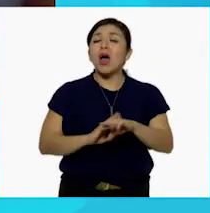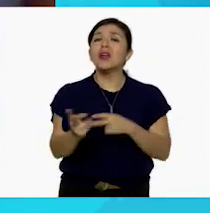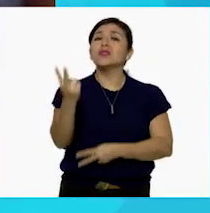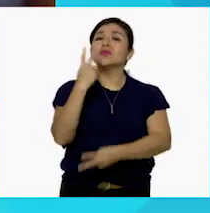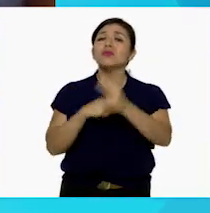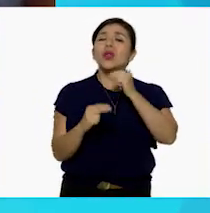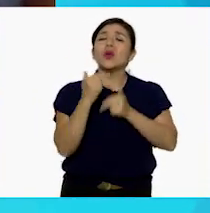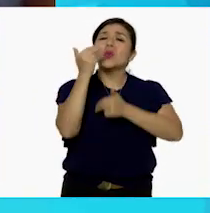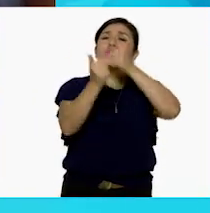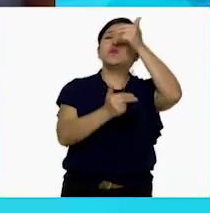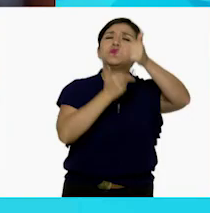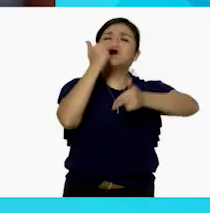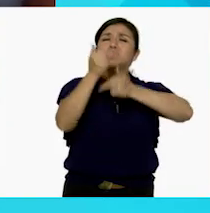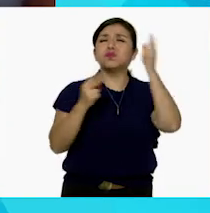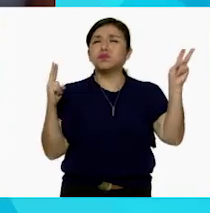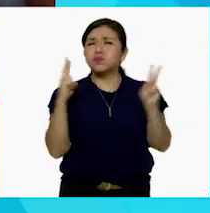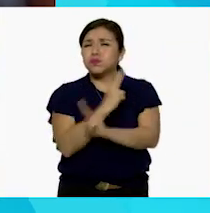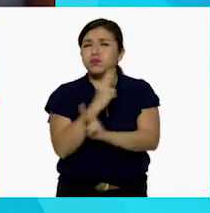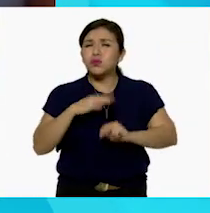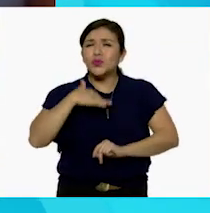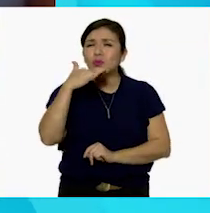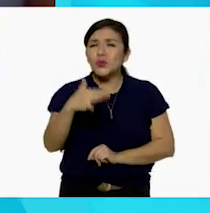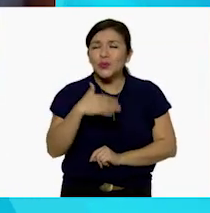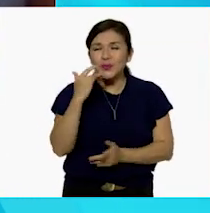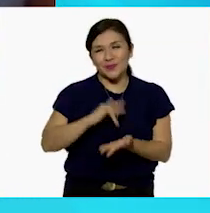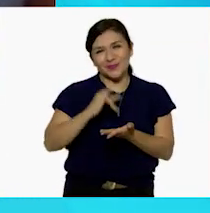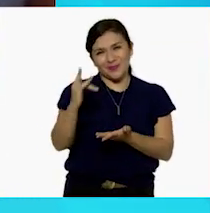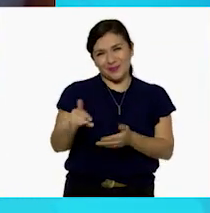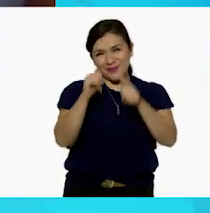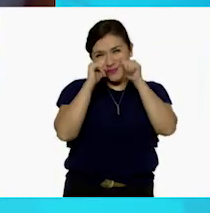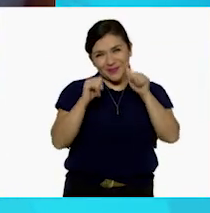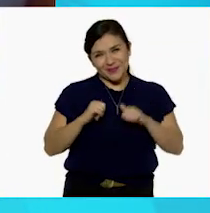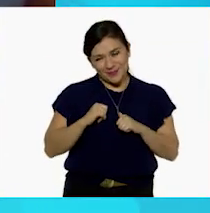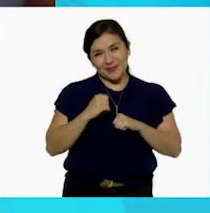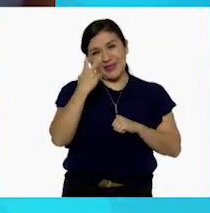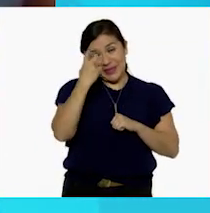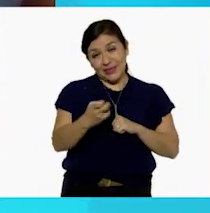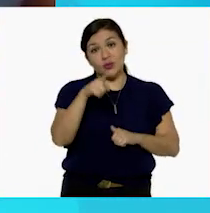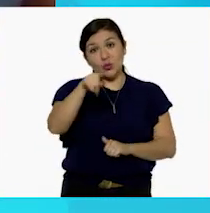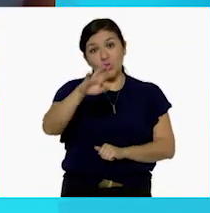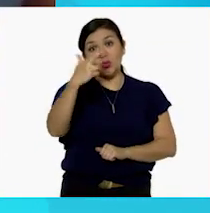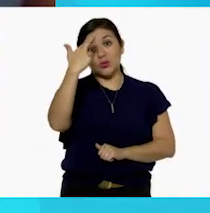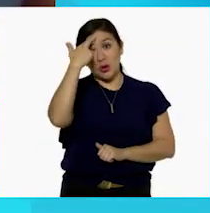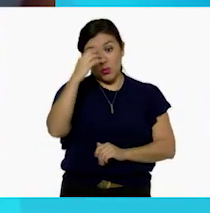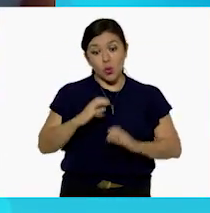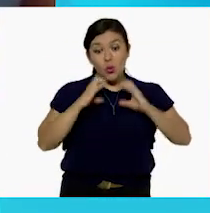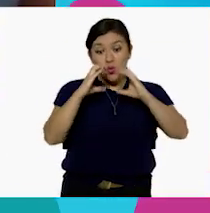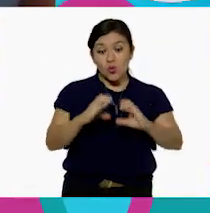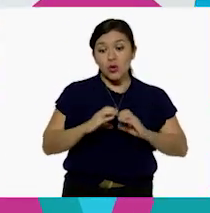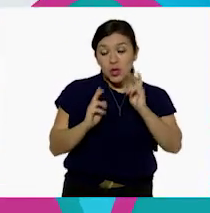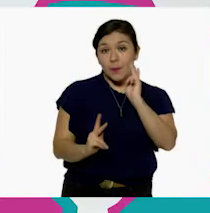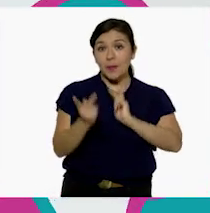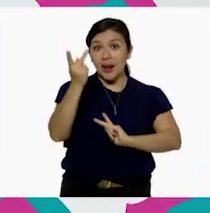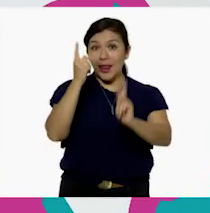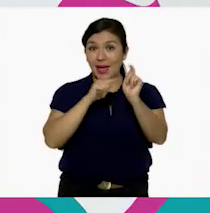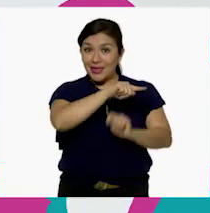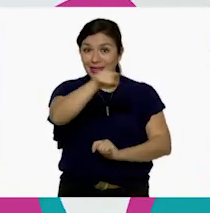del aire. Muchas gracias por escucharme y recuerden el cuidado de las